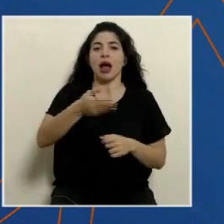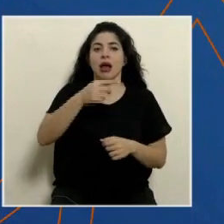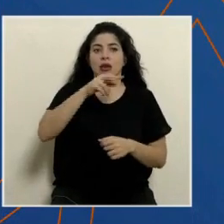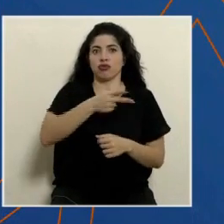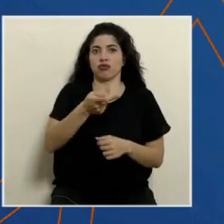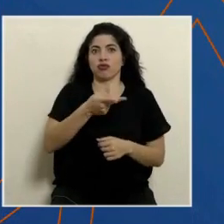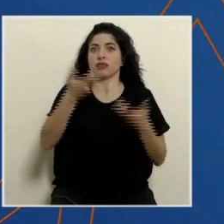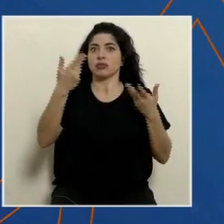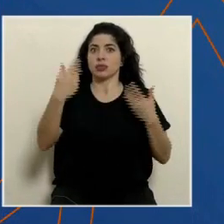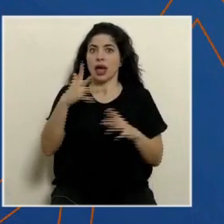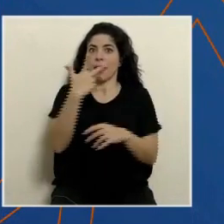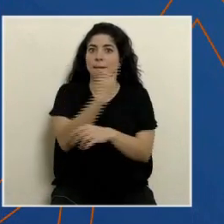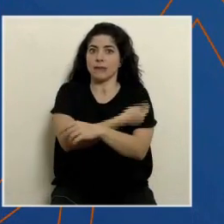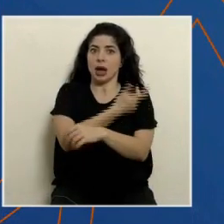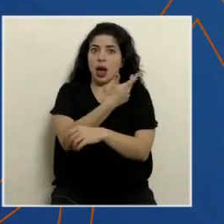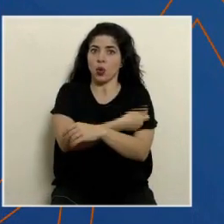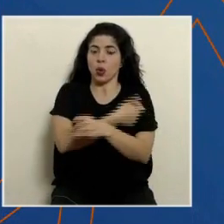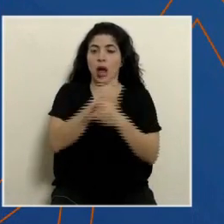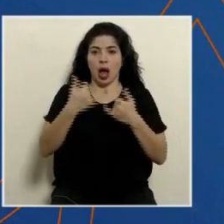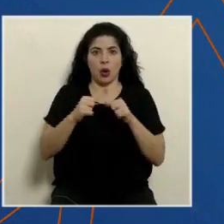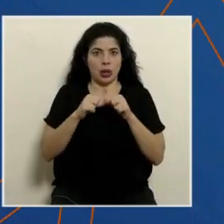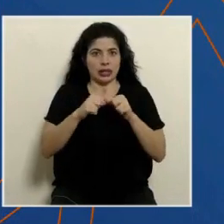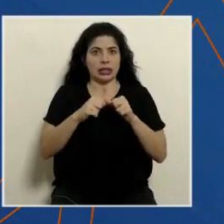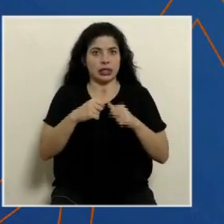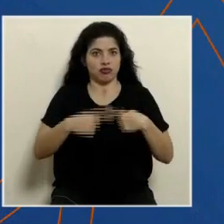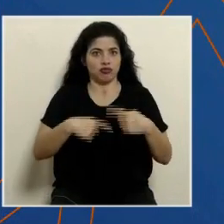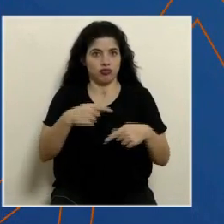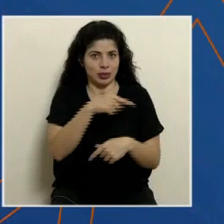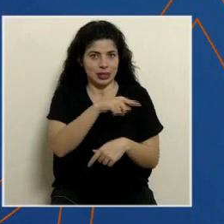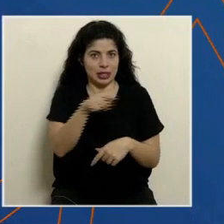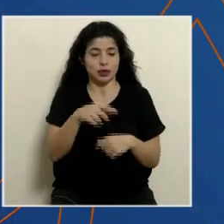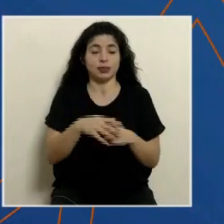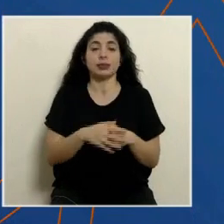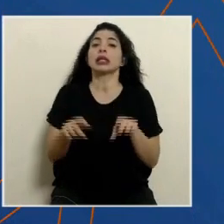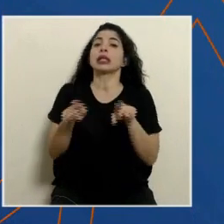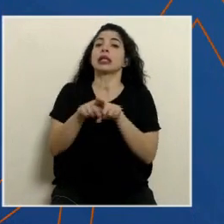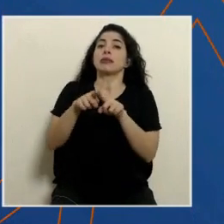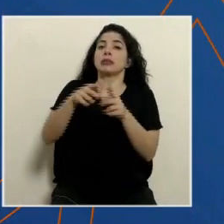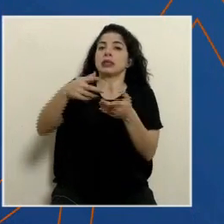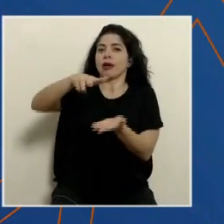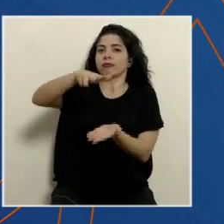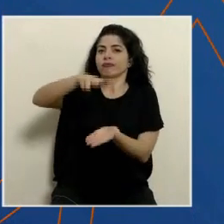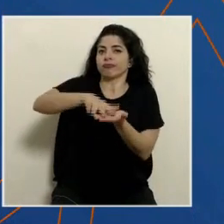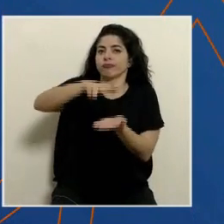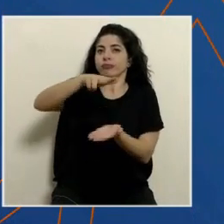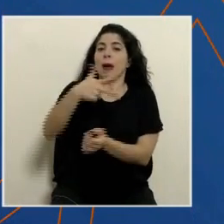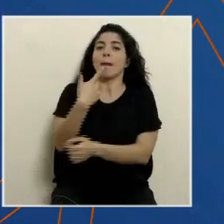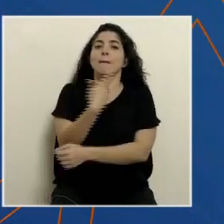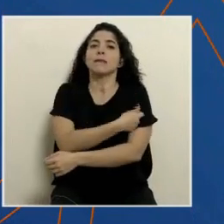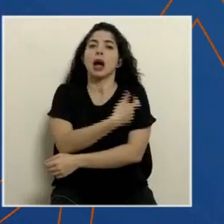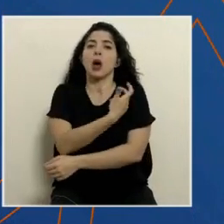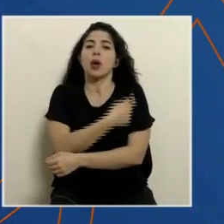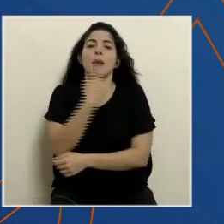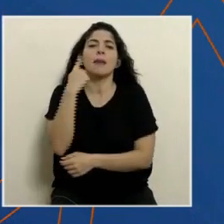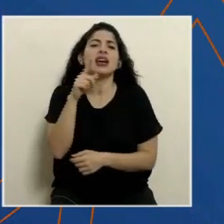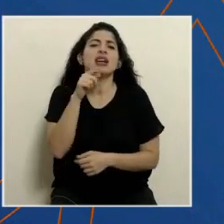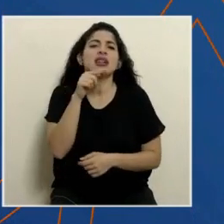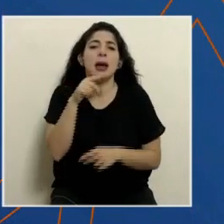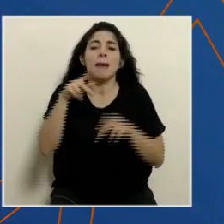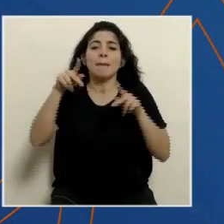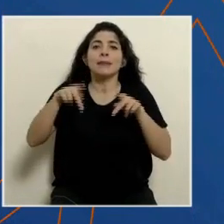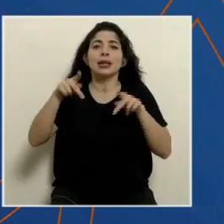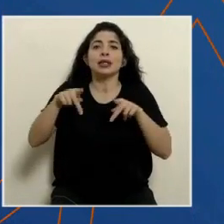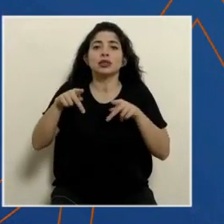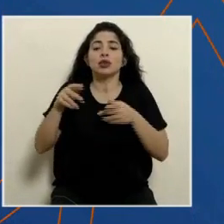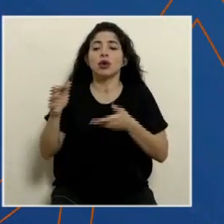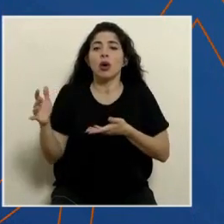sido vacunado y se continuará en esto. También se ha aprobado la vacunación para los recolectores